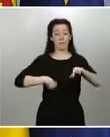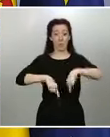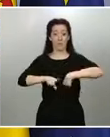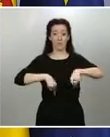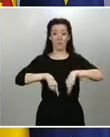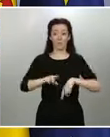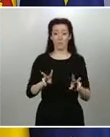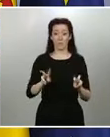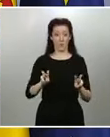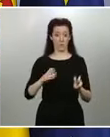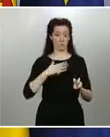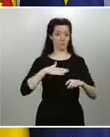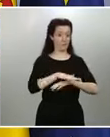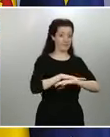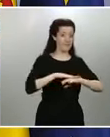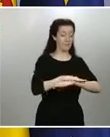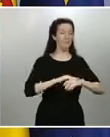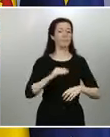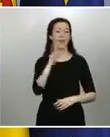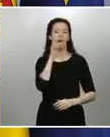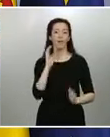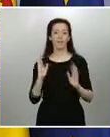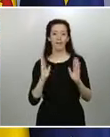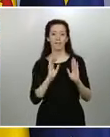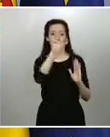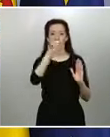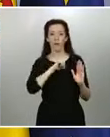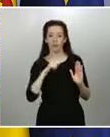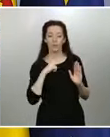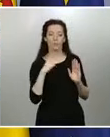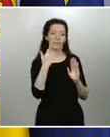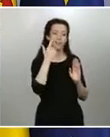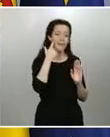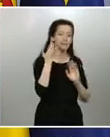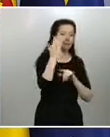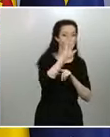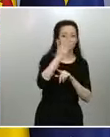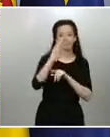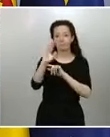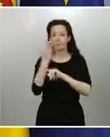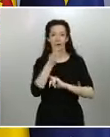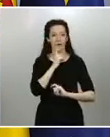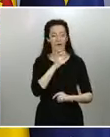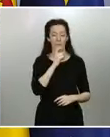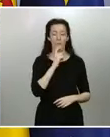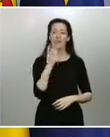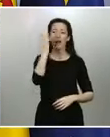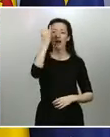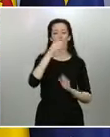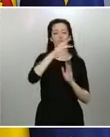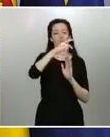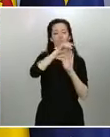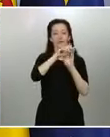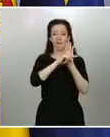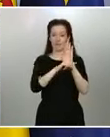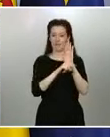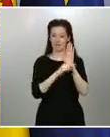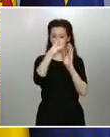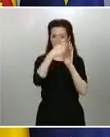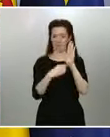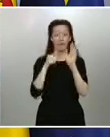comunidades autónomas establece un catálogo de medidas enfocadas a conseguir estos tres objetivos